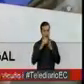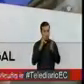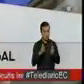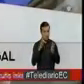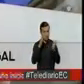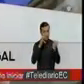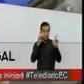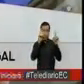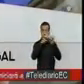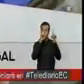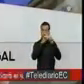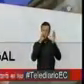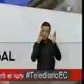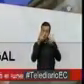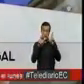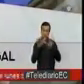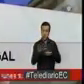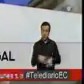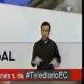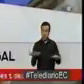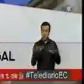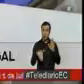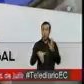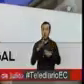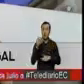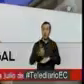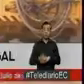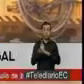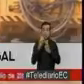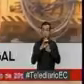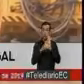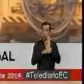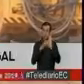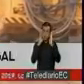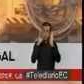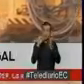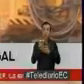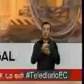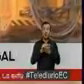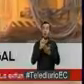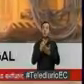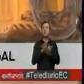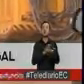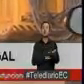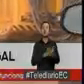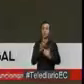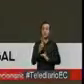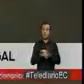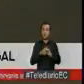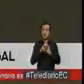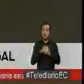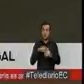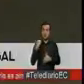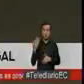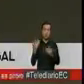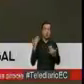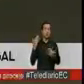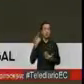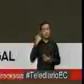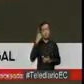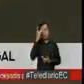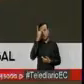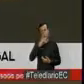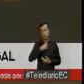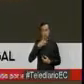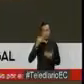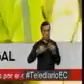en las empresas, esté en la población y también esté en la Corte Constitucional. En Azuay, los proyectos mineros Loma Larga y Río Blanco están a la espera de una decisión judicial